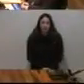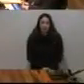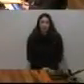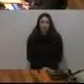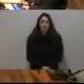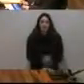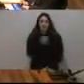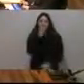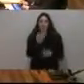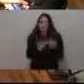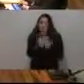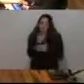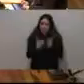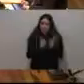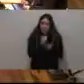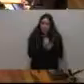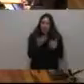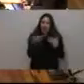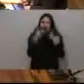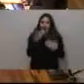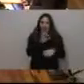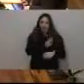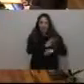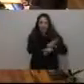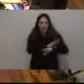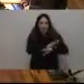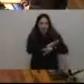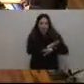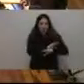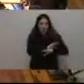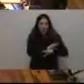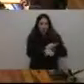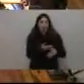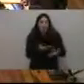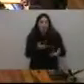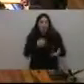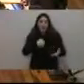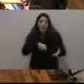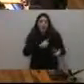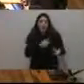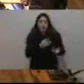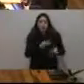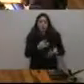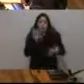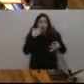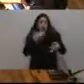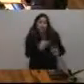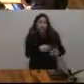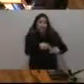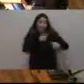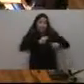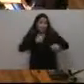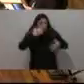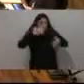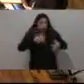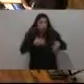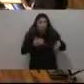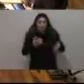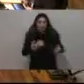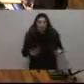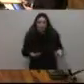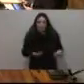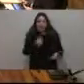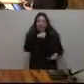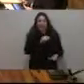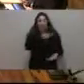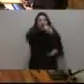Buenos días de nuevo. Muchas gracias, señor consejero. Pero nos quedamos, como siempre, sin contestaciones concretas. Bueno, sin contestaciones, vamos. Venimos a hablar